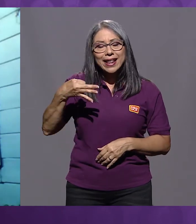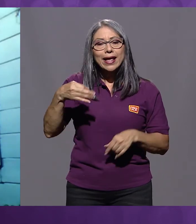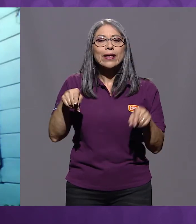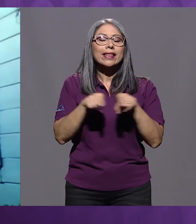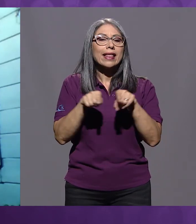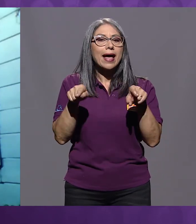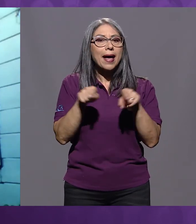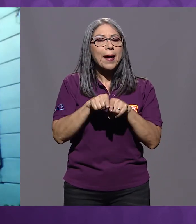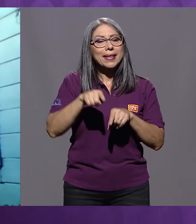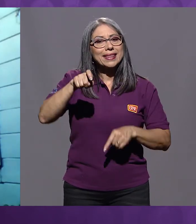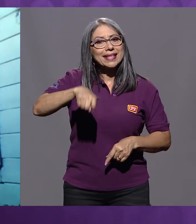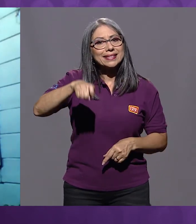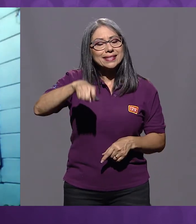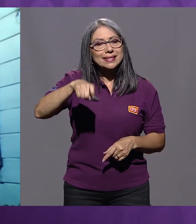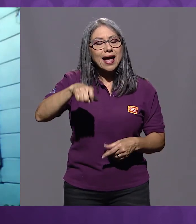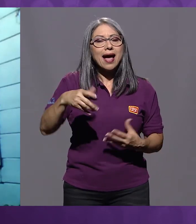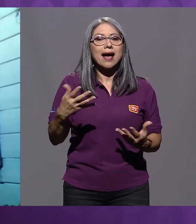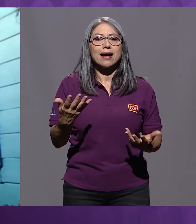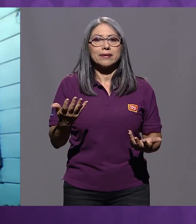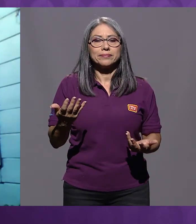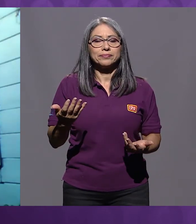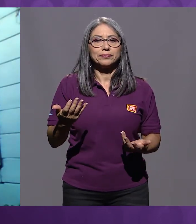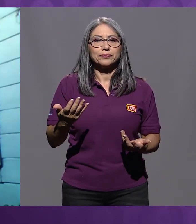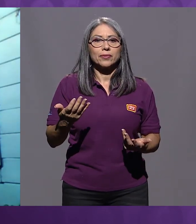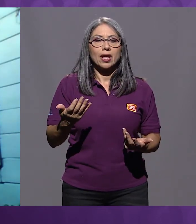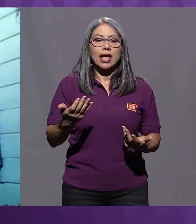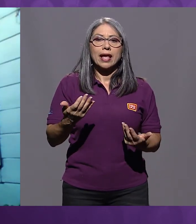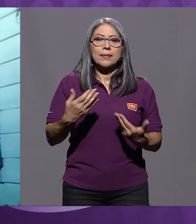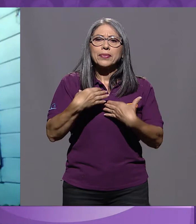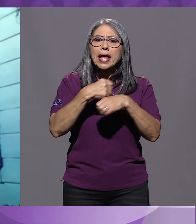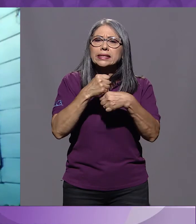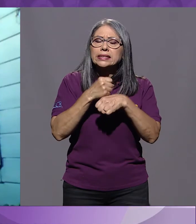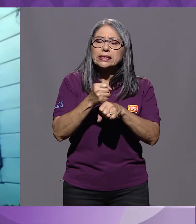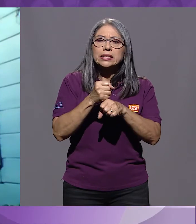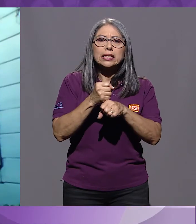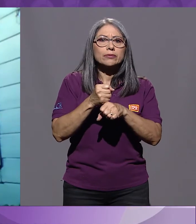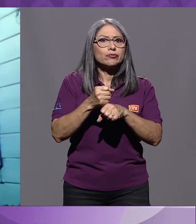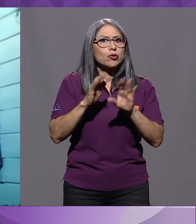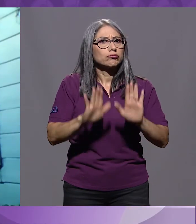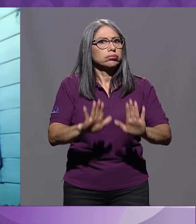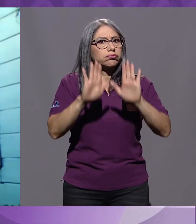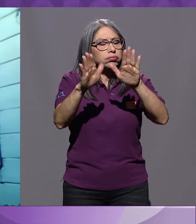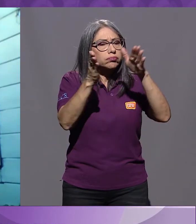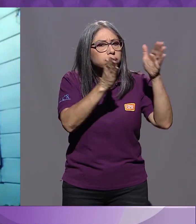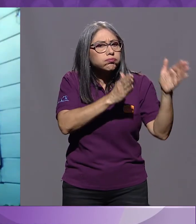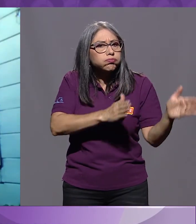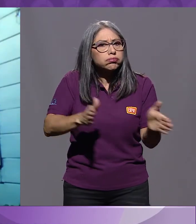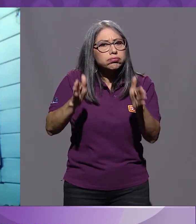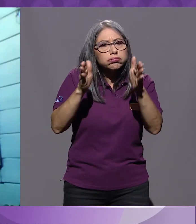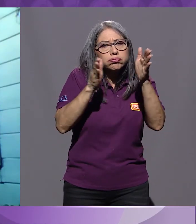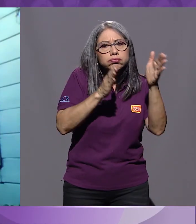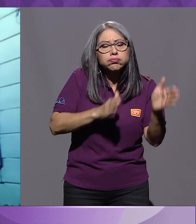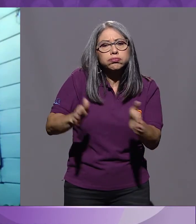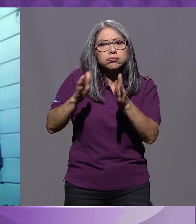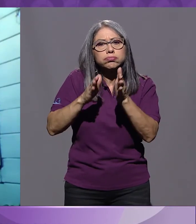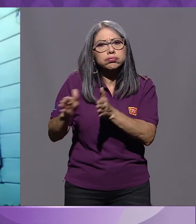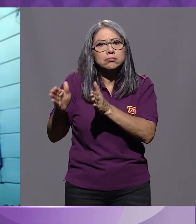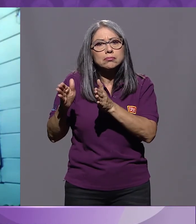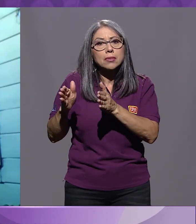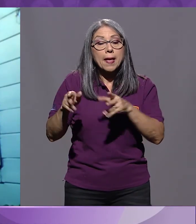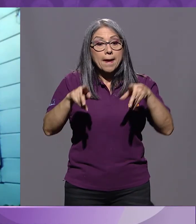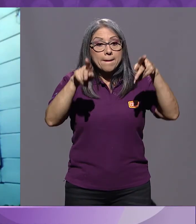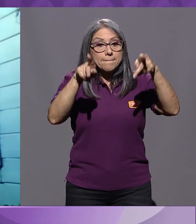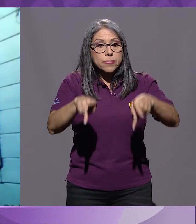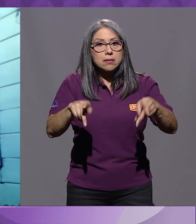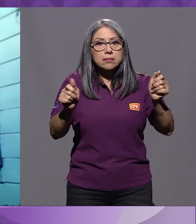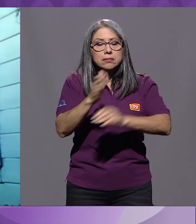necesario poder llevar a cabo todo un gran plan en donde veamos de que la población con